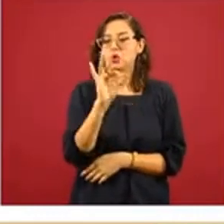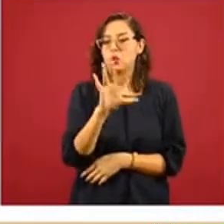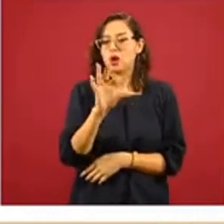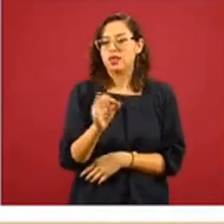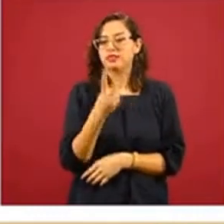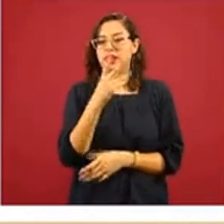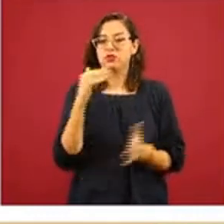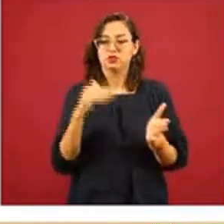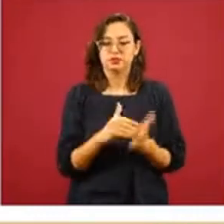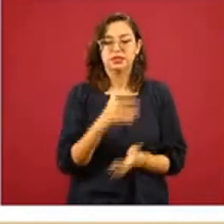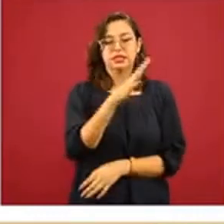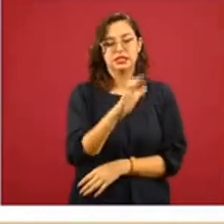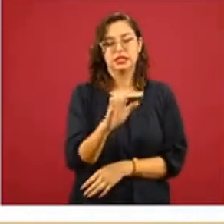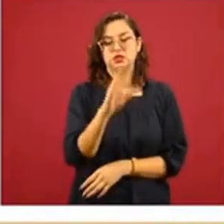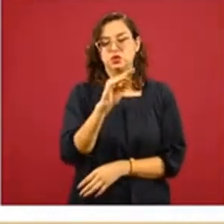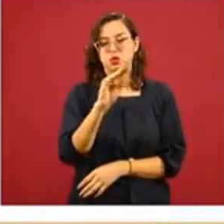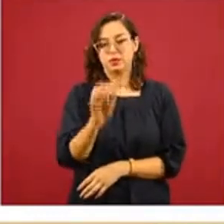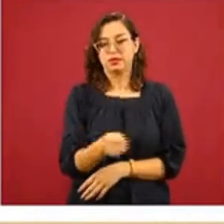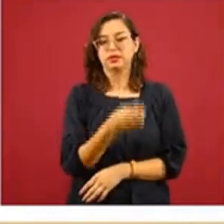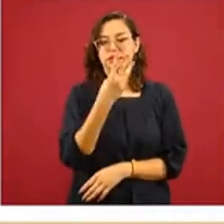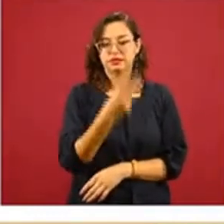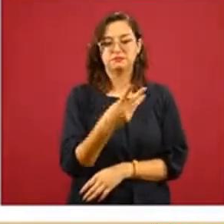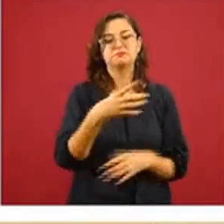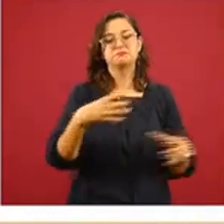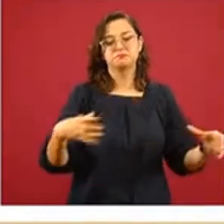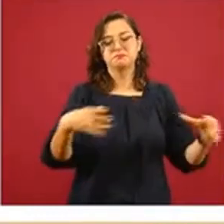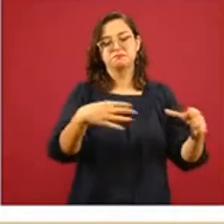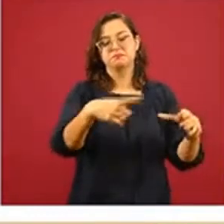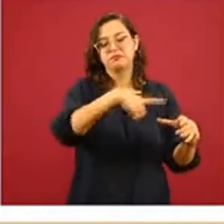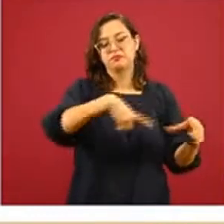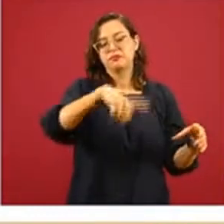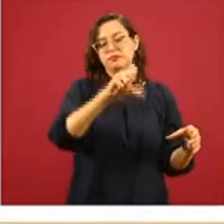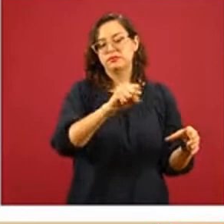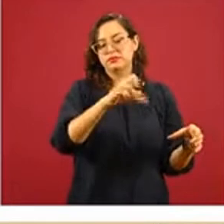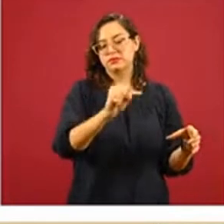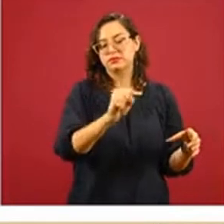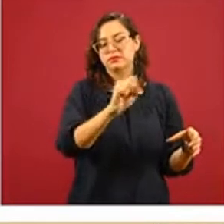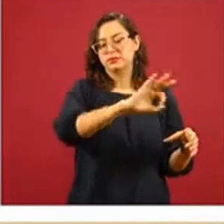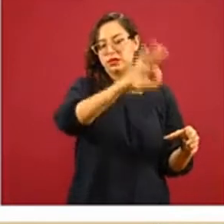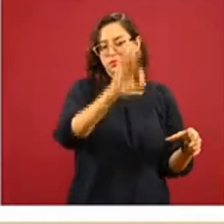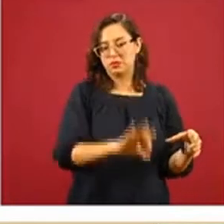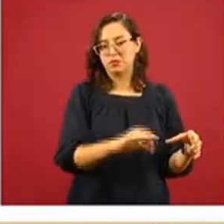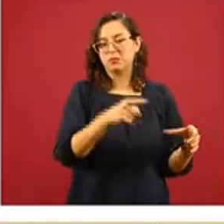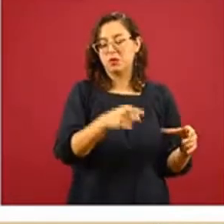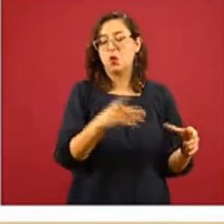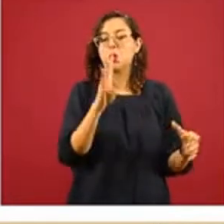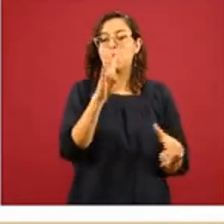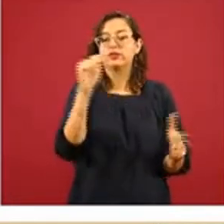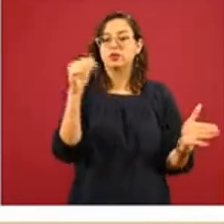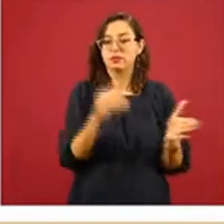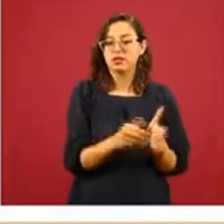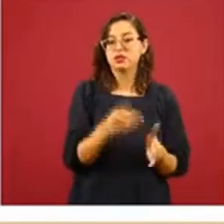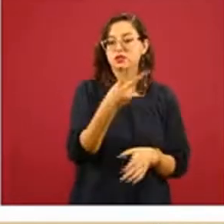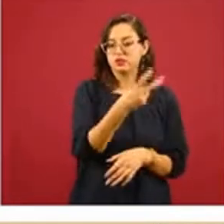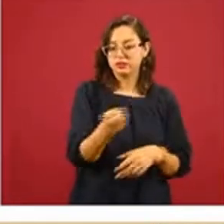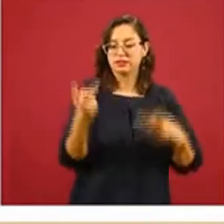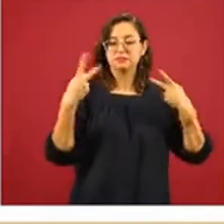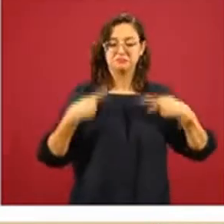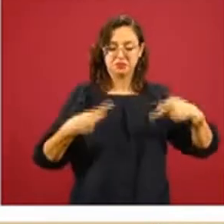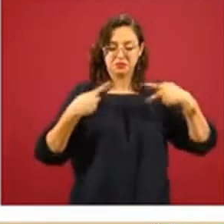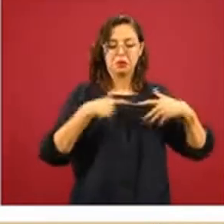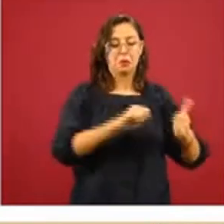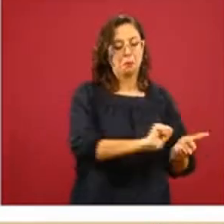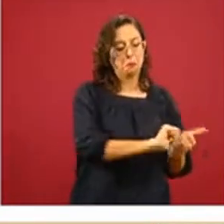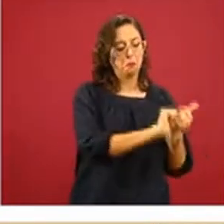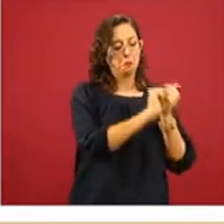42.593, aunque continúan representando el 60%, realmente es un incremento de un poco más de 4.200 personas